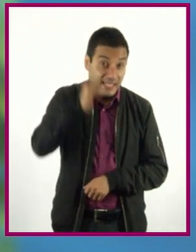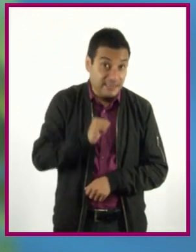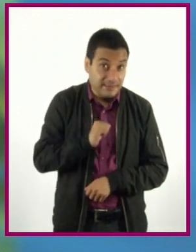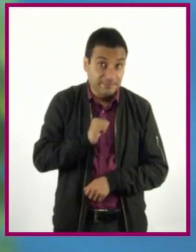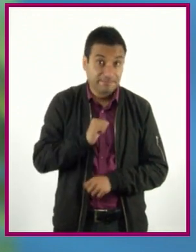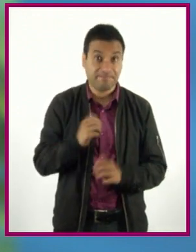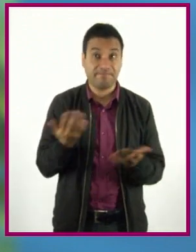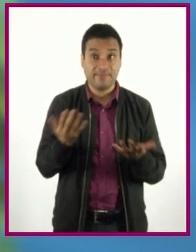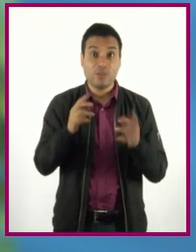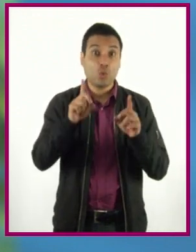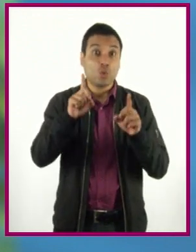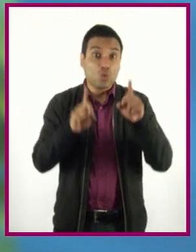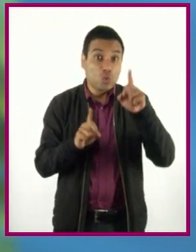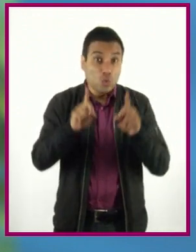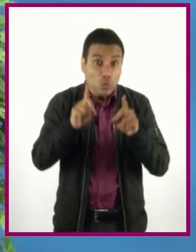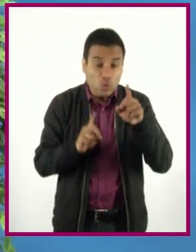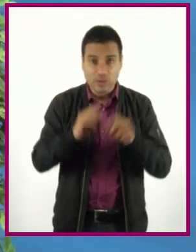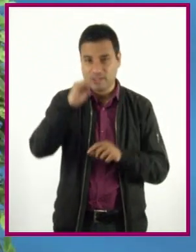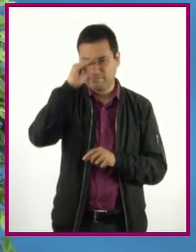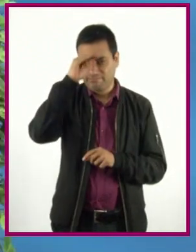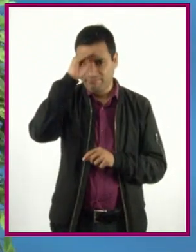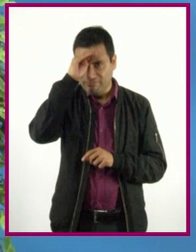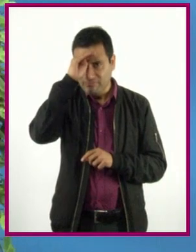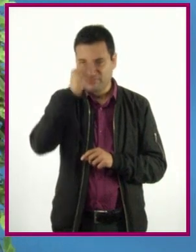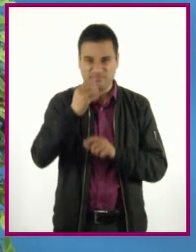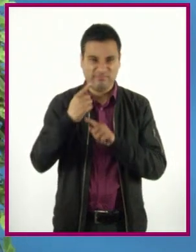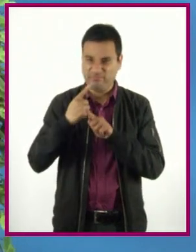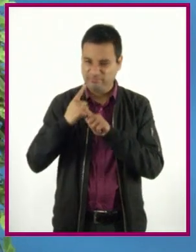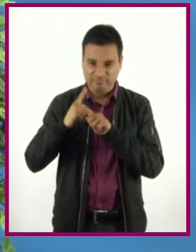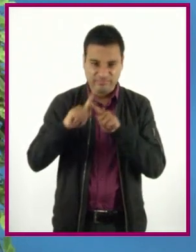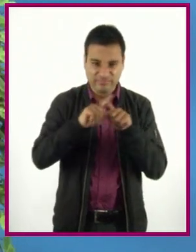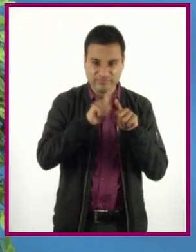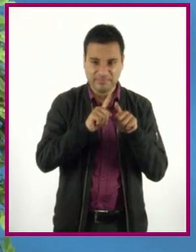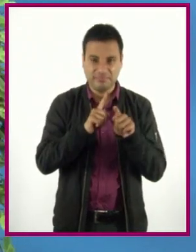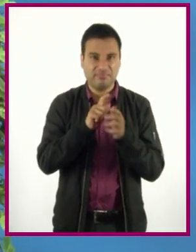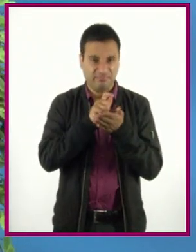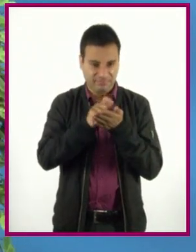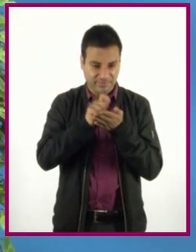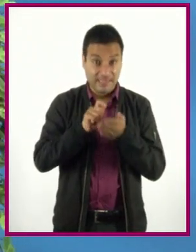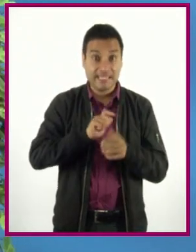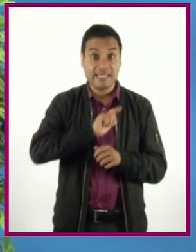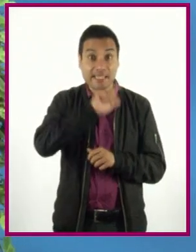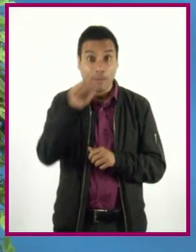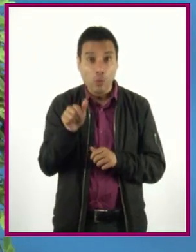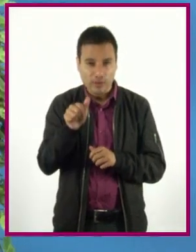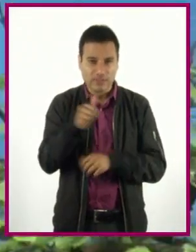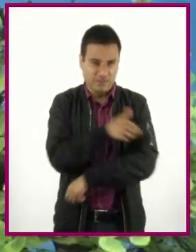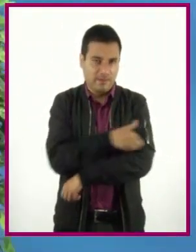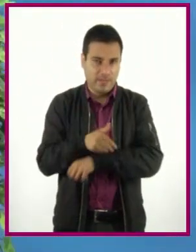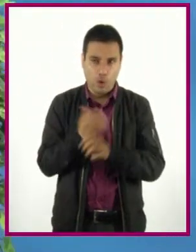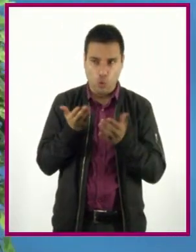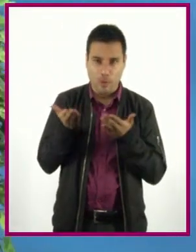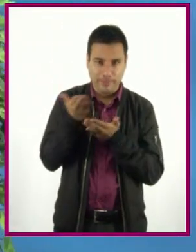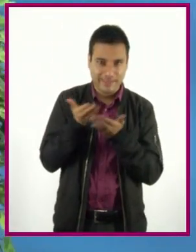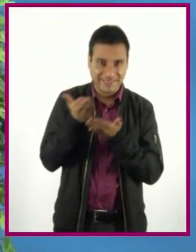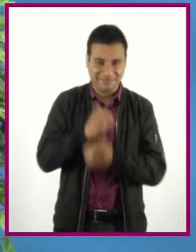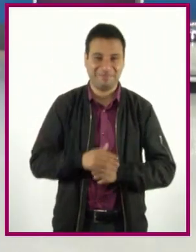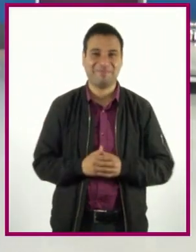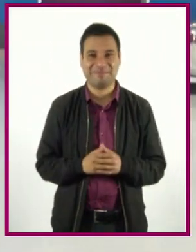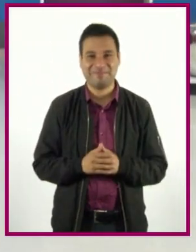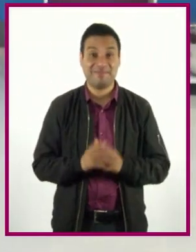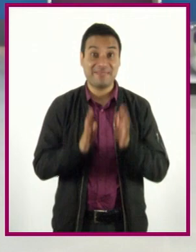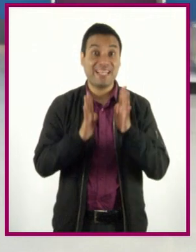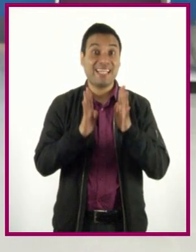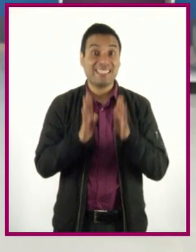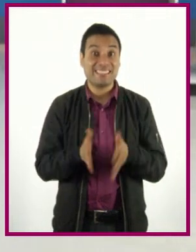principales, así como dudas y reflexiones para que posteriormente puedan compartir sus avances con su familia. Si ya